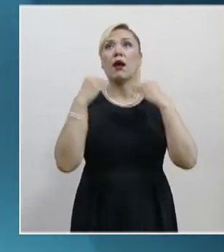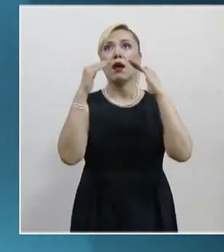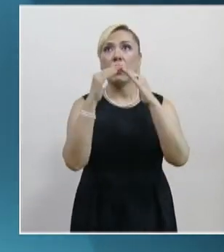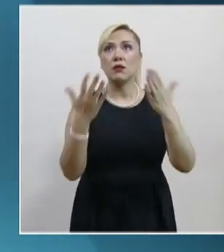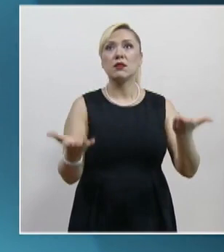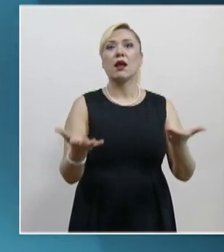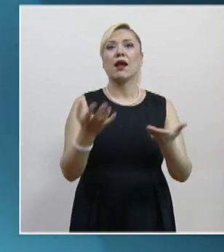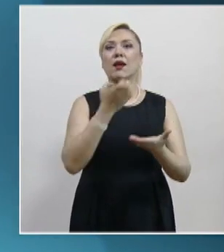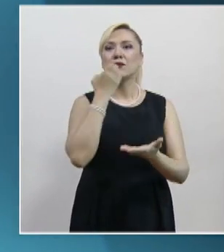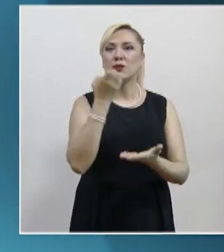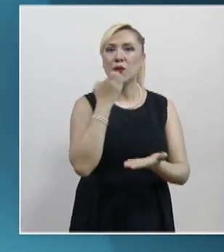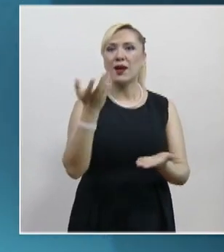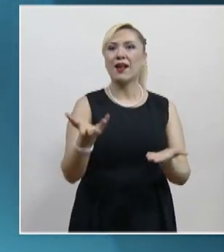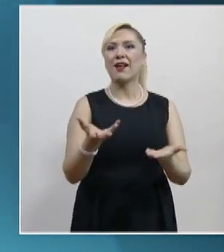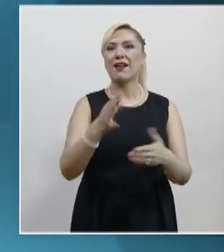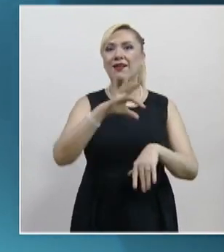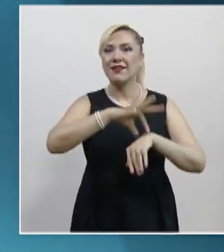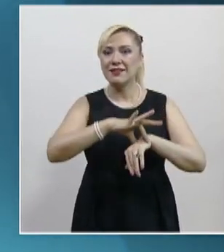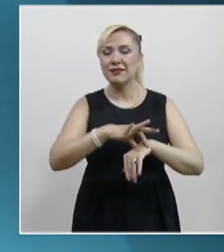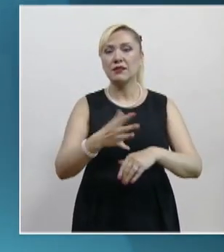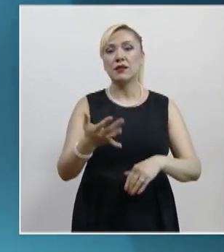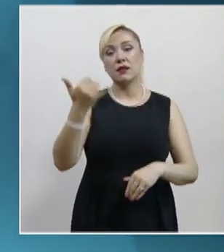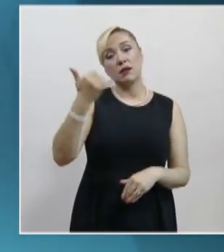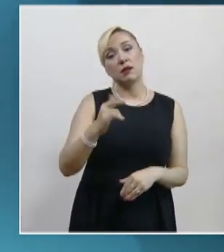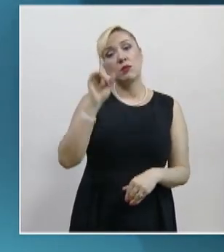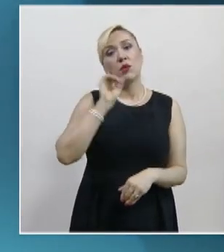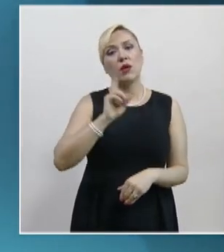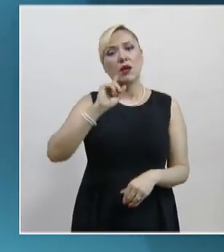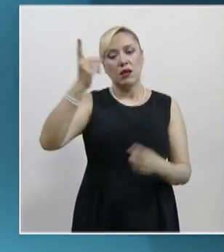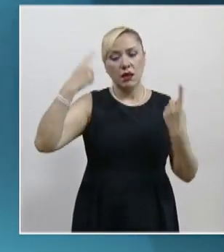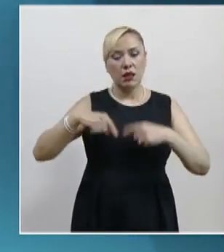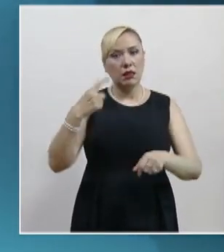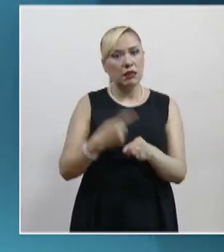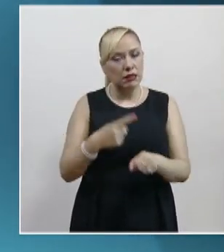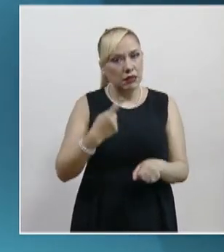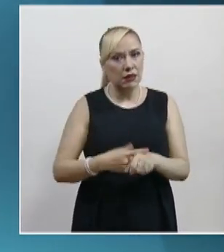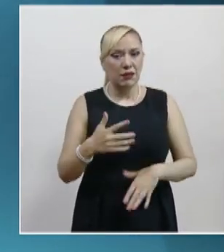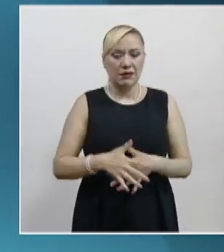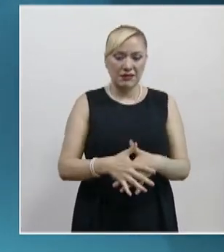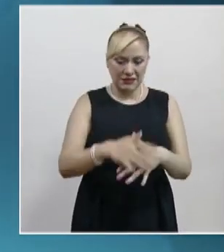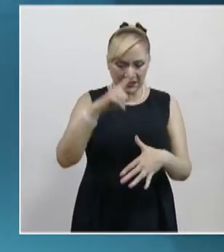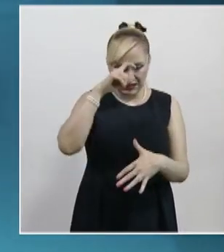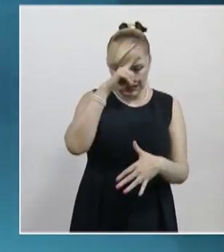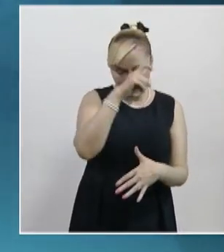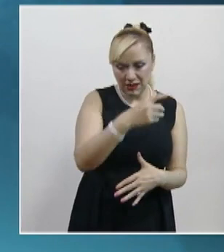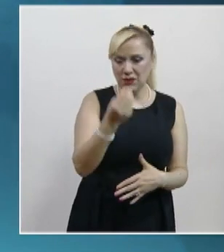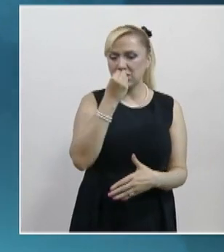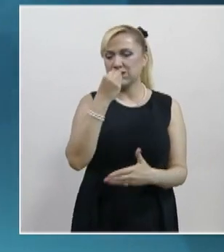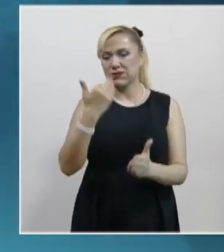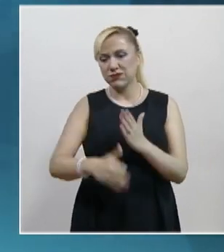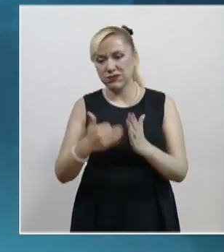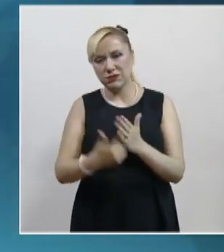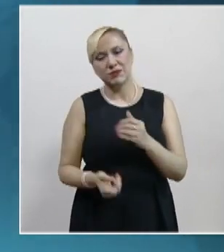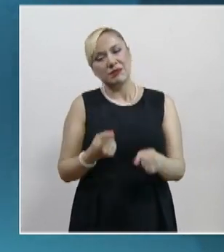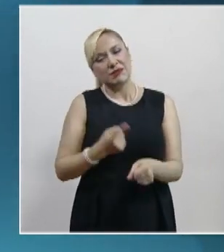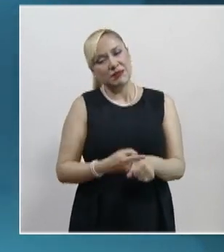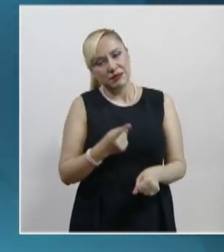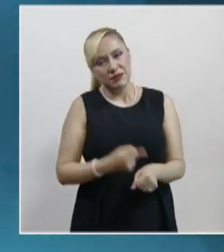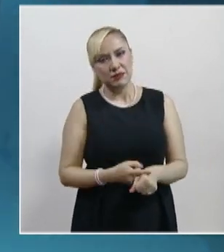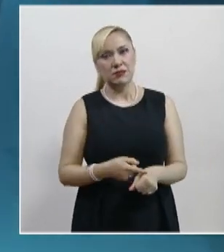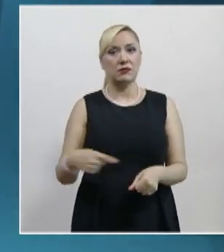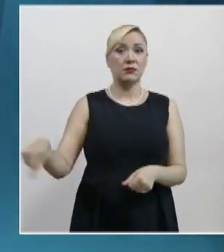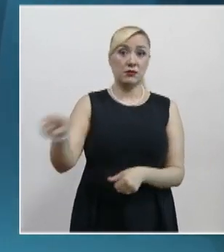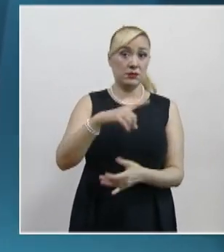educación, mientras que las mujeres padecen efectos adversos en la salud, como embarazos complicados, malnutrición y enfermedades. Las personas